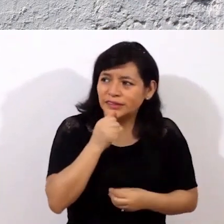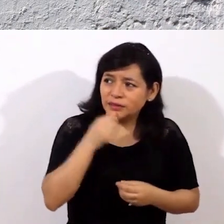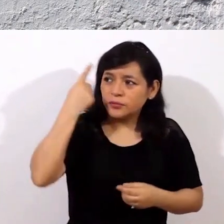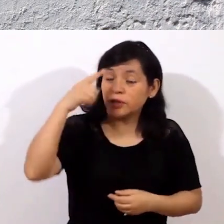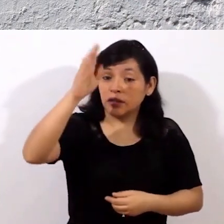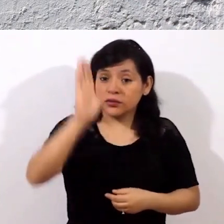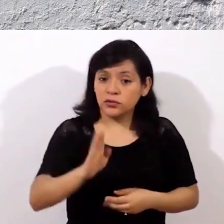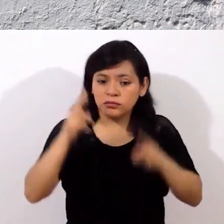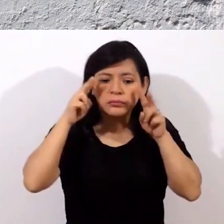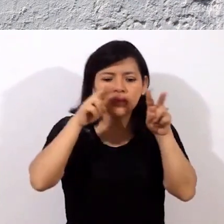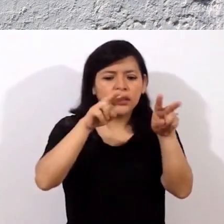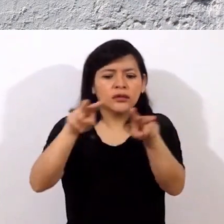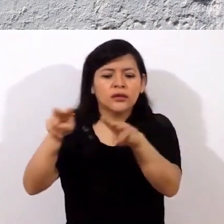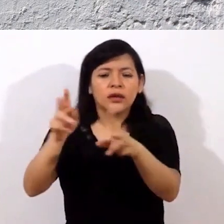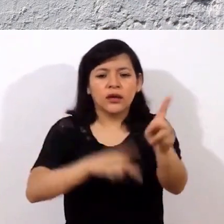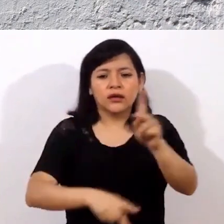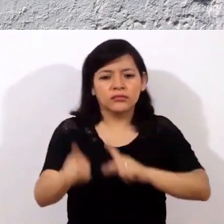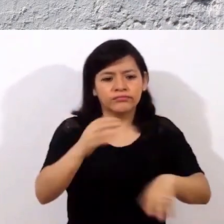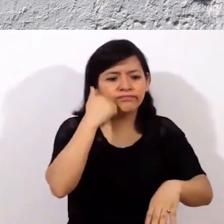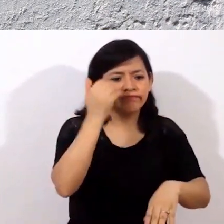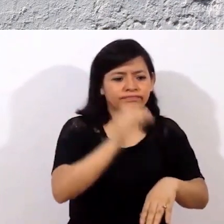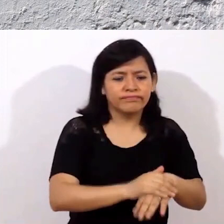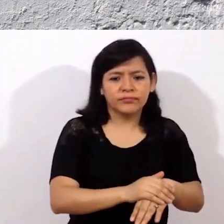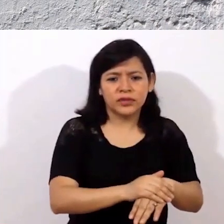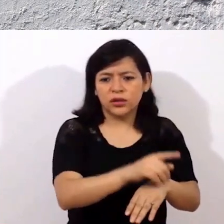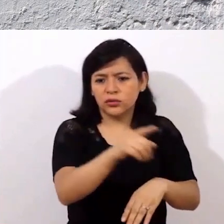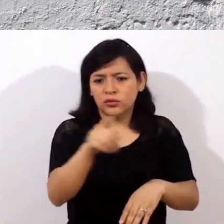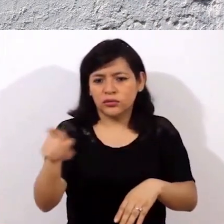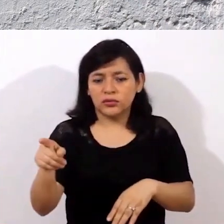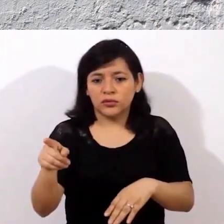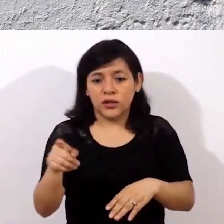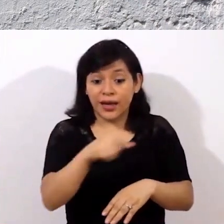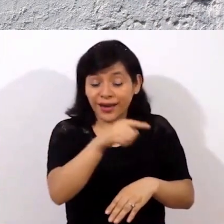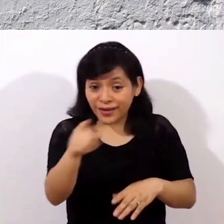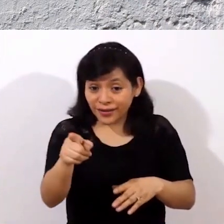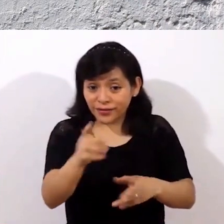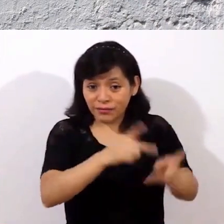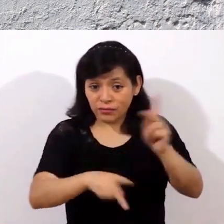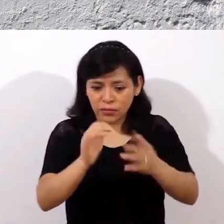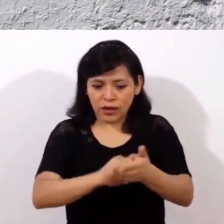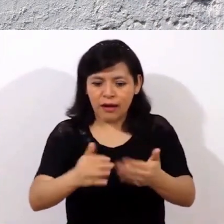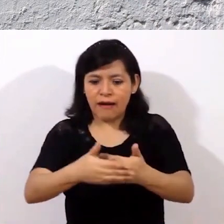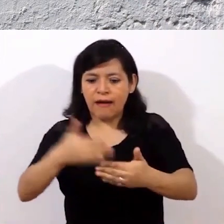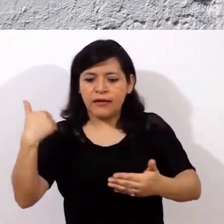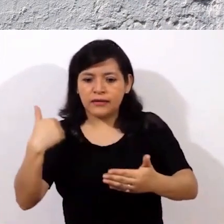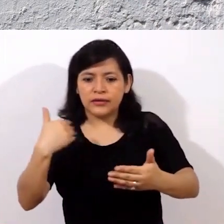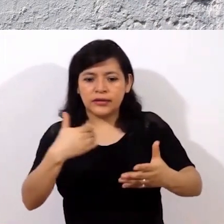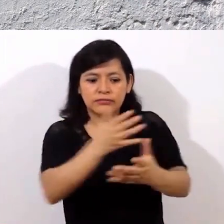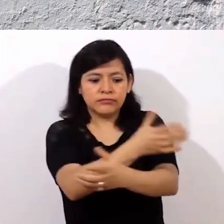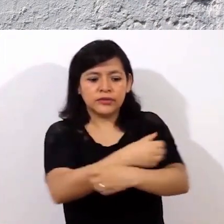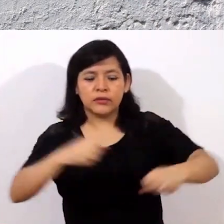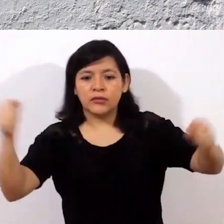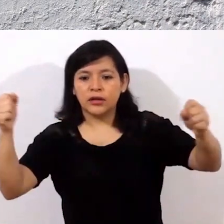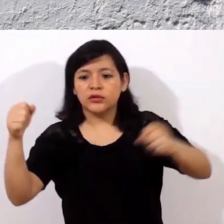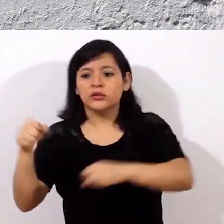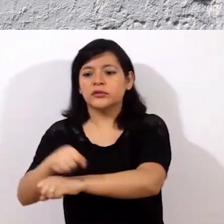Dios ver a su pueblo así. Ese pueblo que fue sacado desde Egipto del tiempo de esclavitud. Ahora vienen, toman